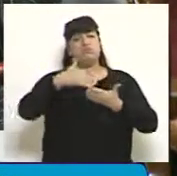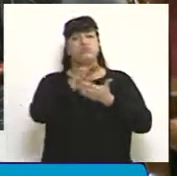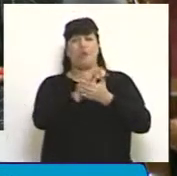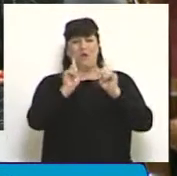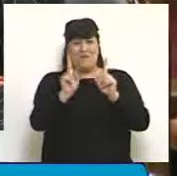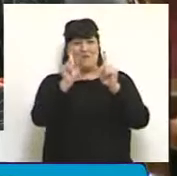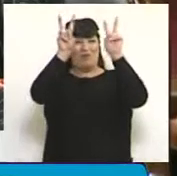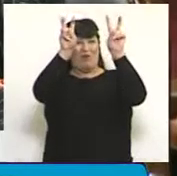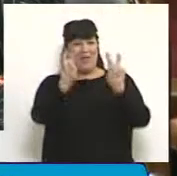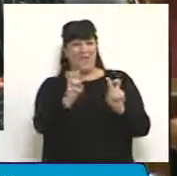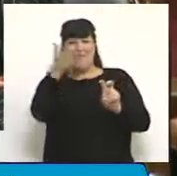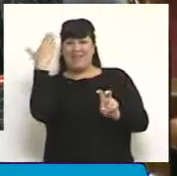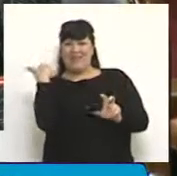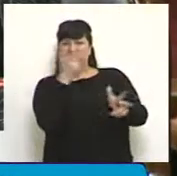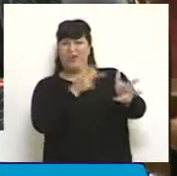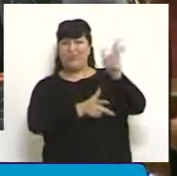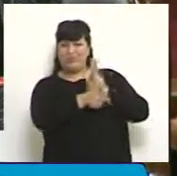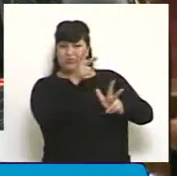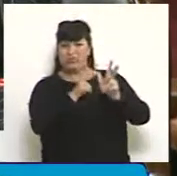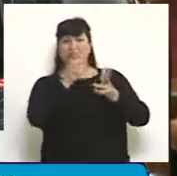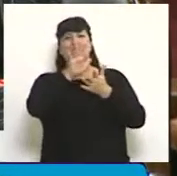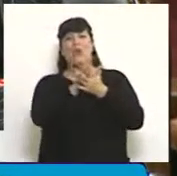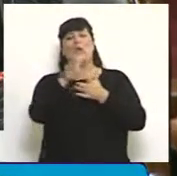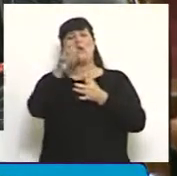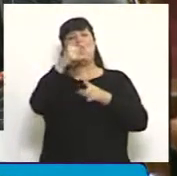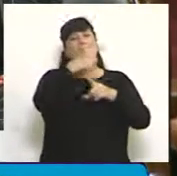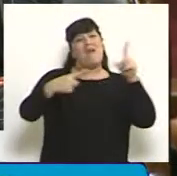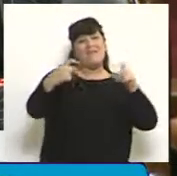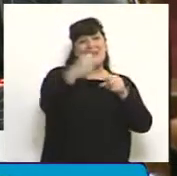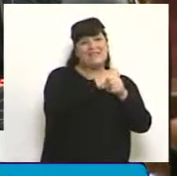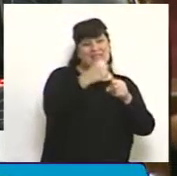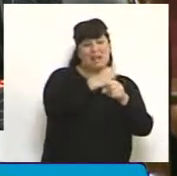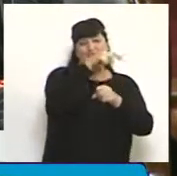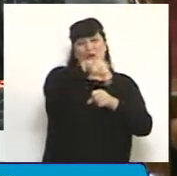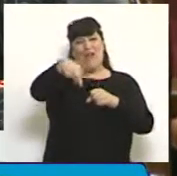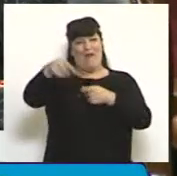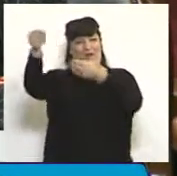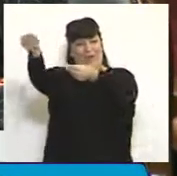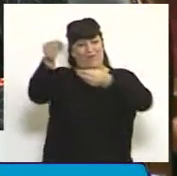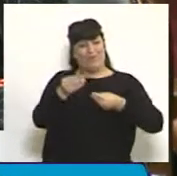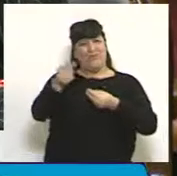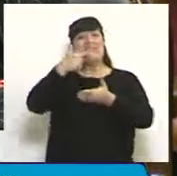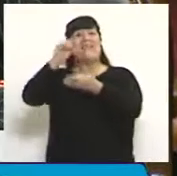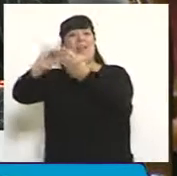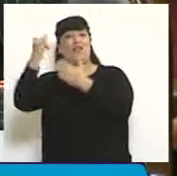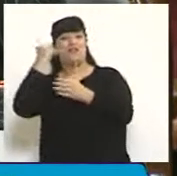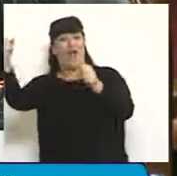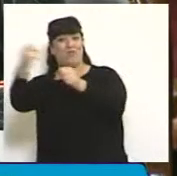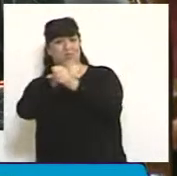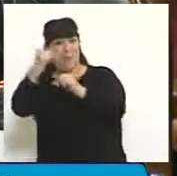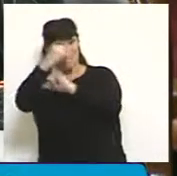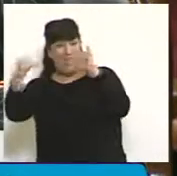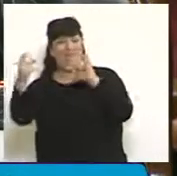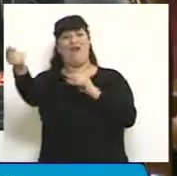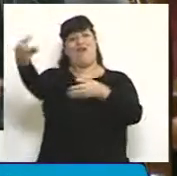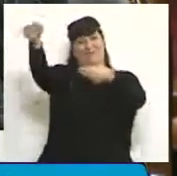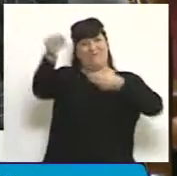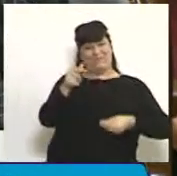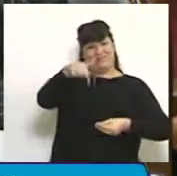usted mencionó como hoy medias sanciones venidas en revisión del Honorable Senado de la